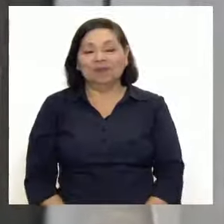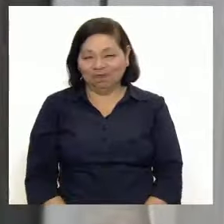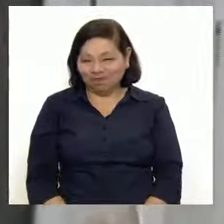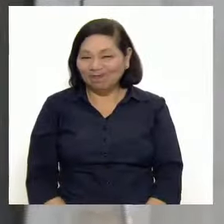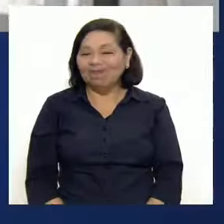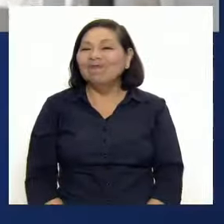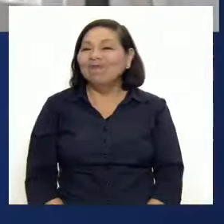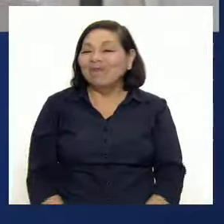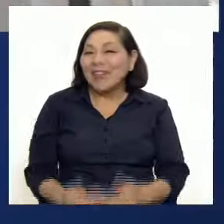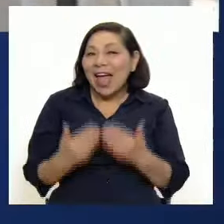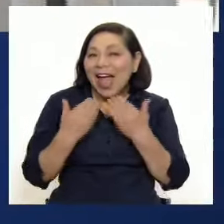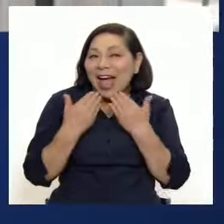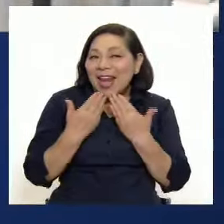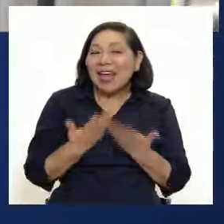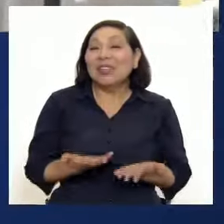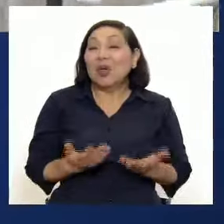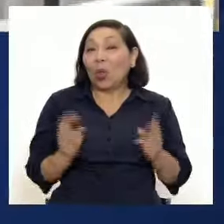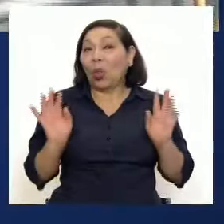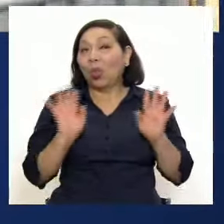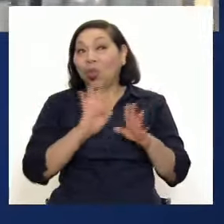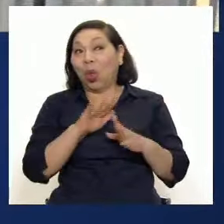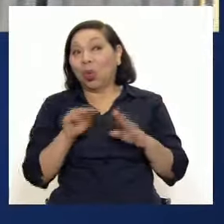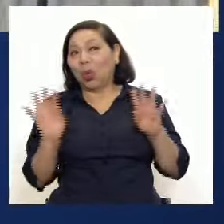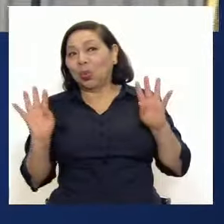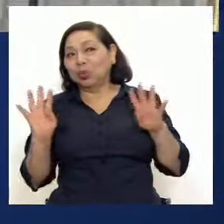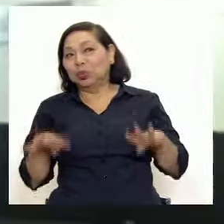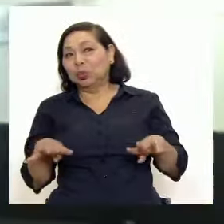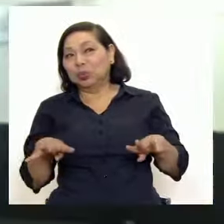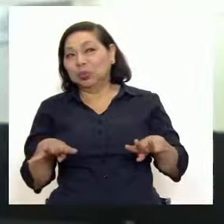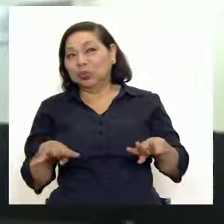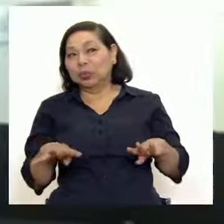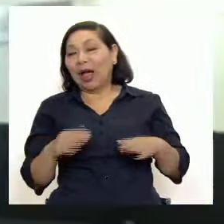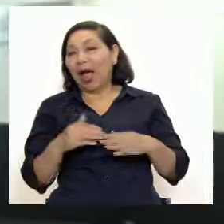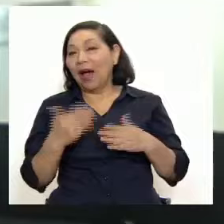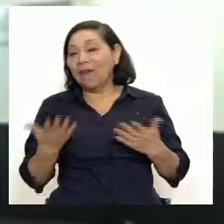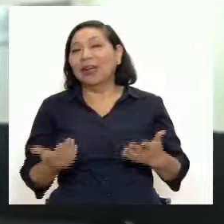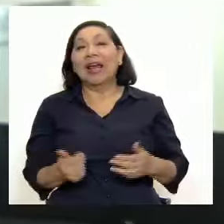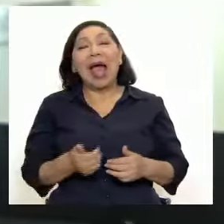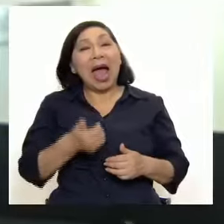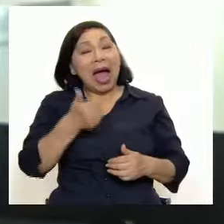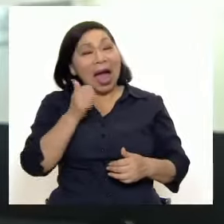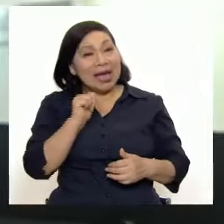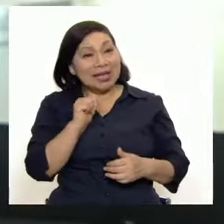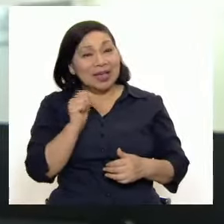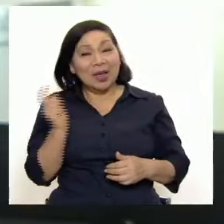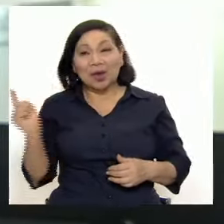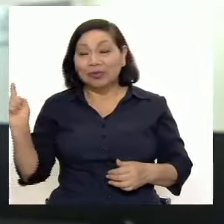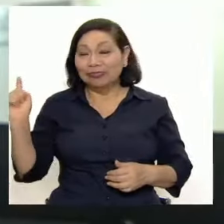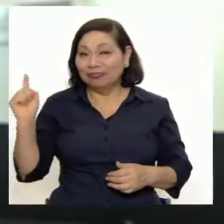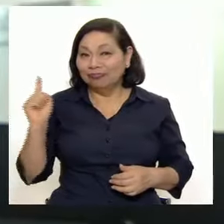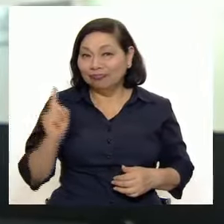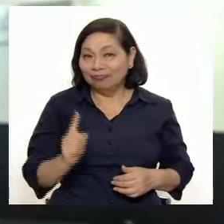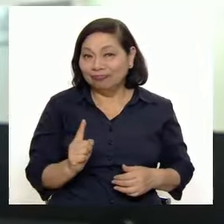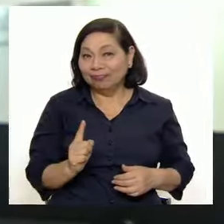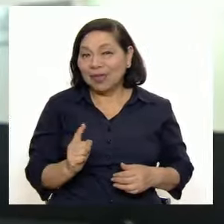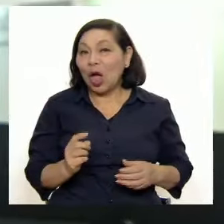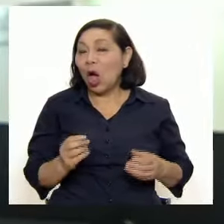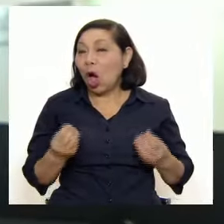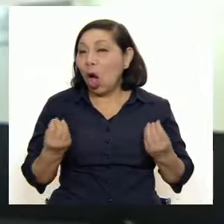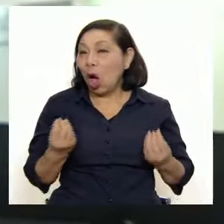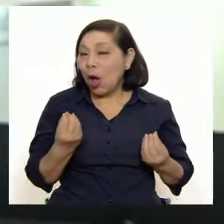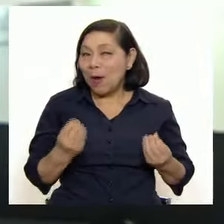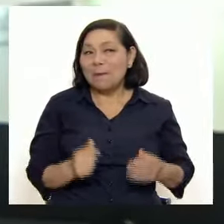Claro que sí, muchas gracias, Ronnie. Me llaman, bueno, gran expectativa, pues, Ronnie, ante nuestros visitantes. Ayer también, ante la llegada, veíamos cómo